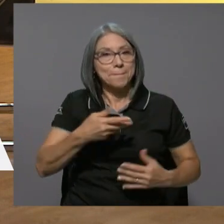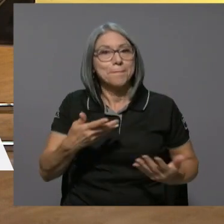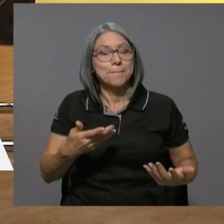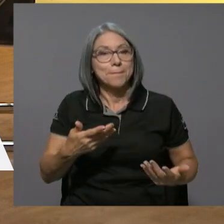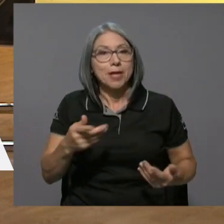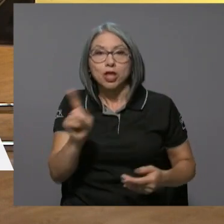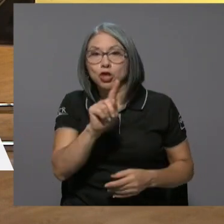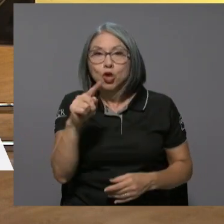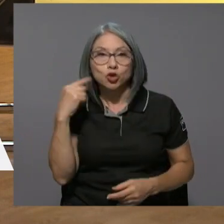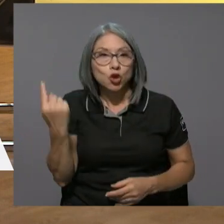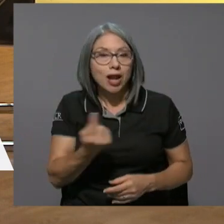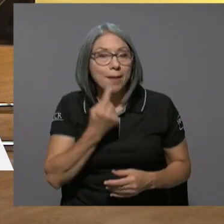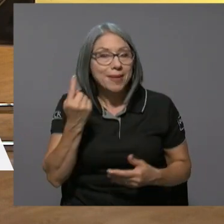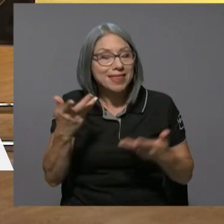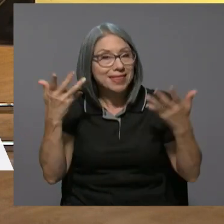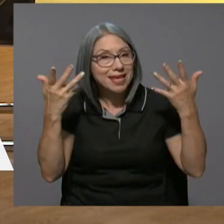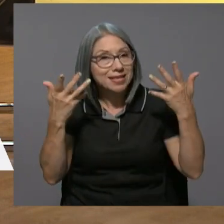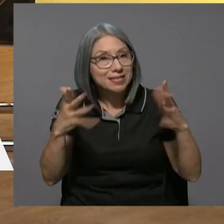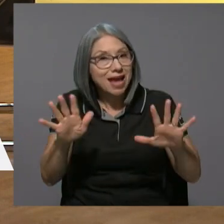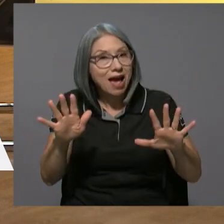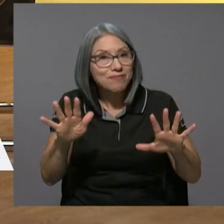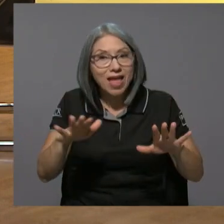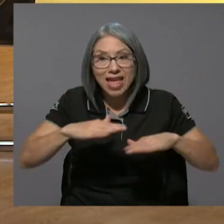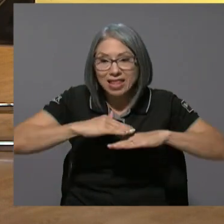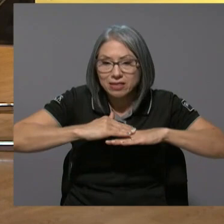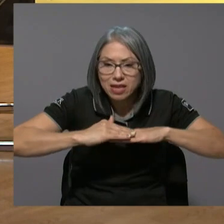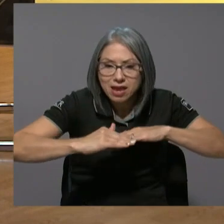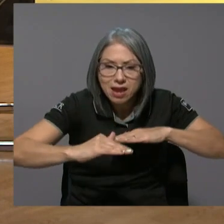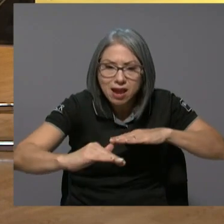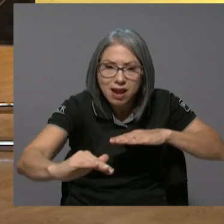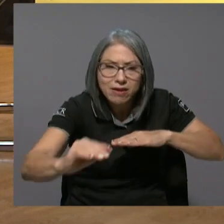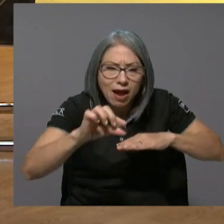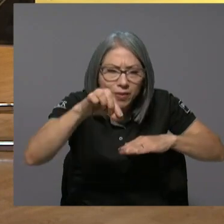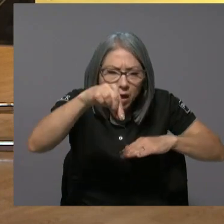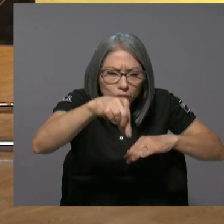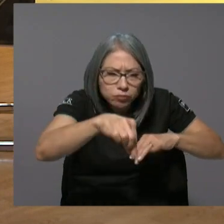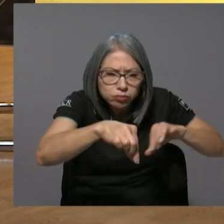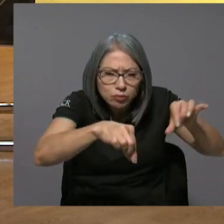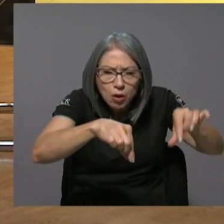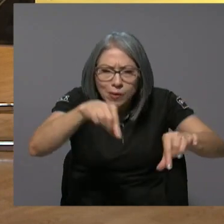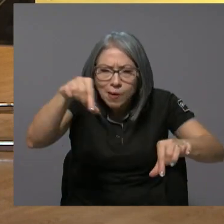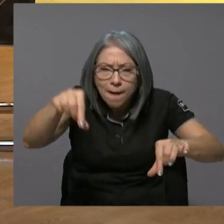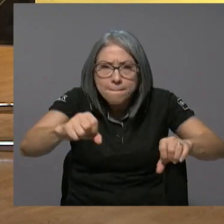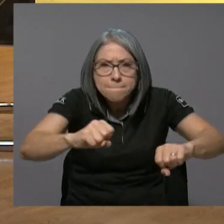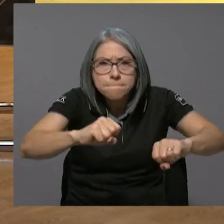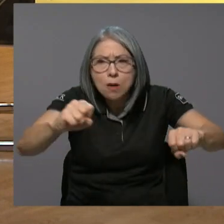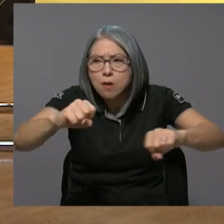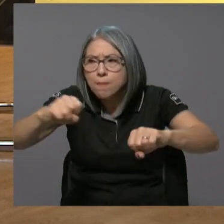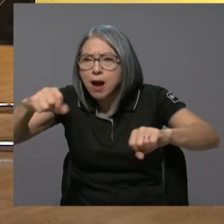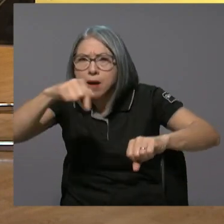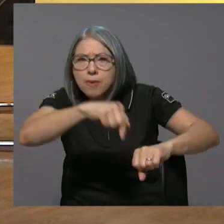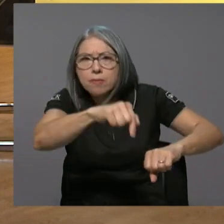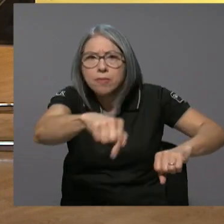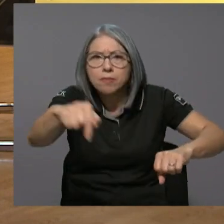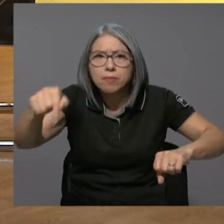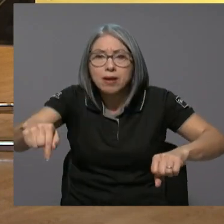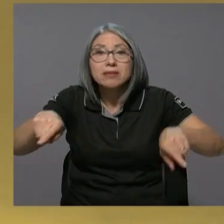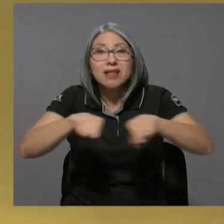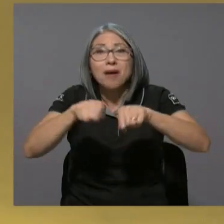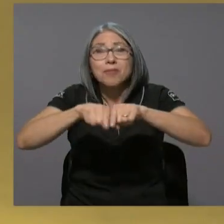no solo estaba sembrado de minas y de bombardeos y lo demás todo el país, sino